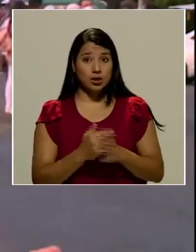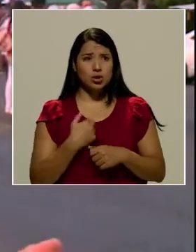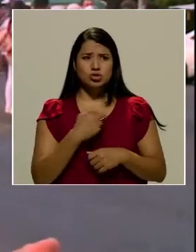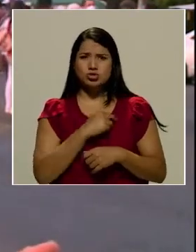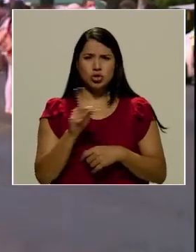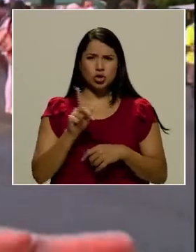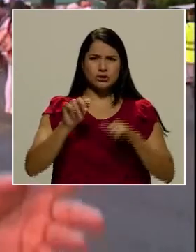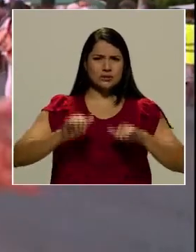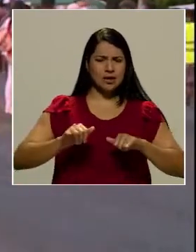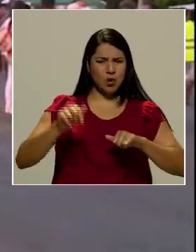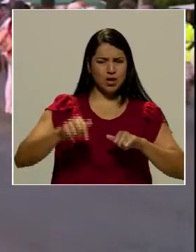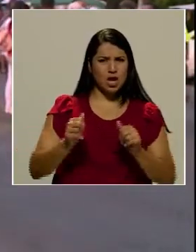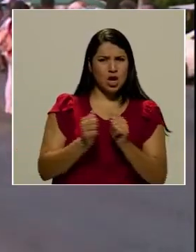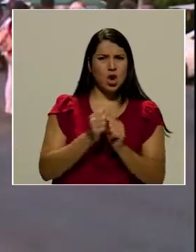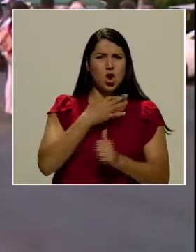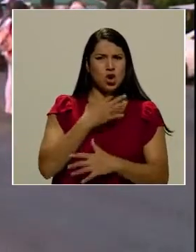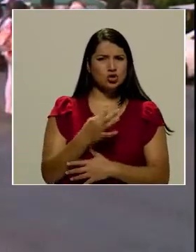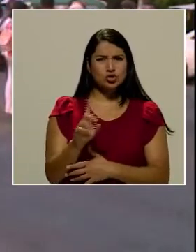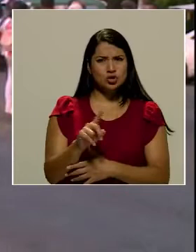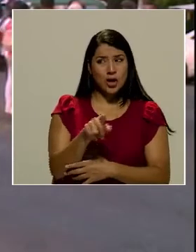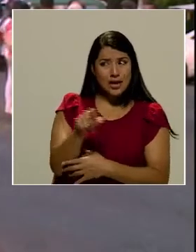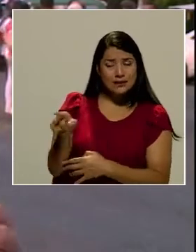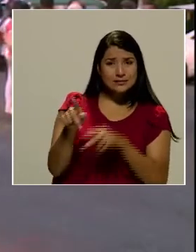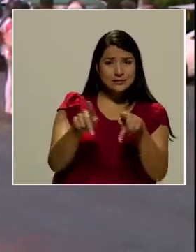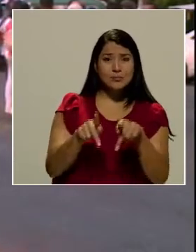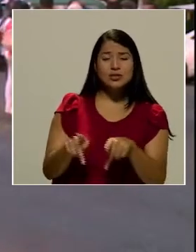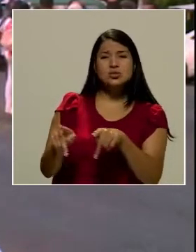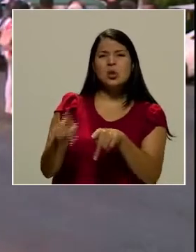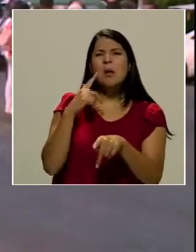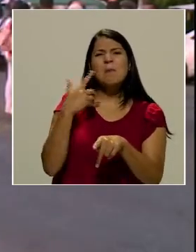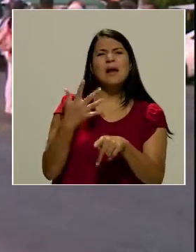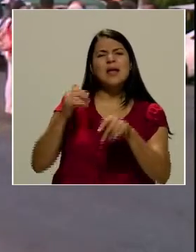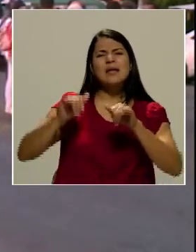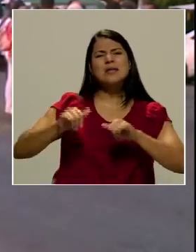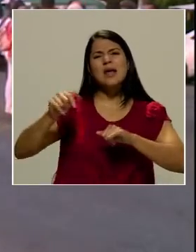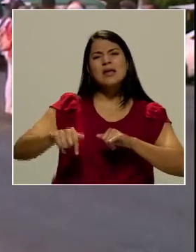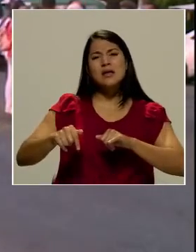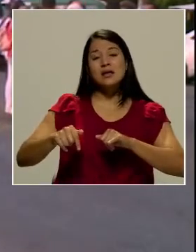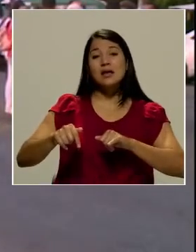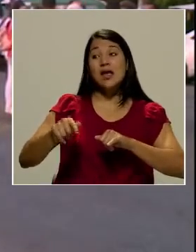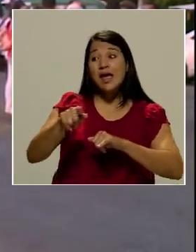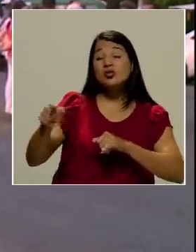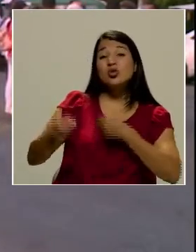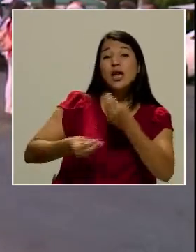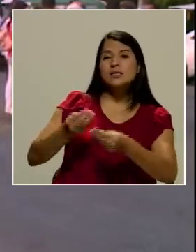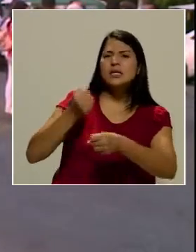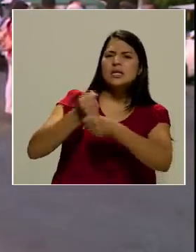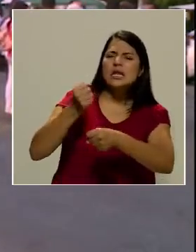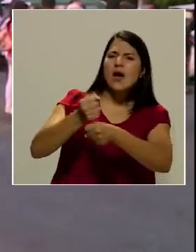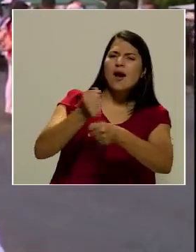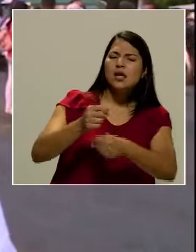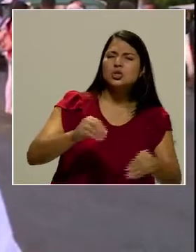gusto. Toda esta gente que está aquí lo que hace es trabajar en ese mar que usted ve, sacar el